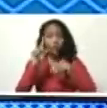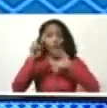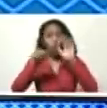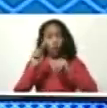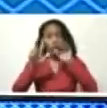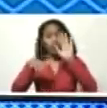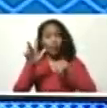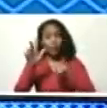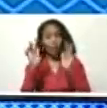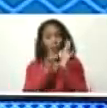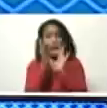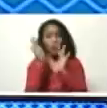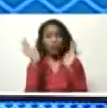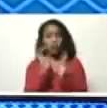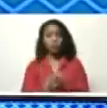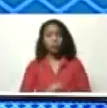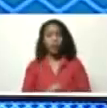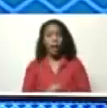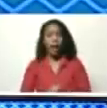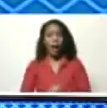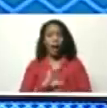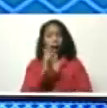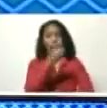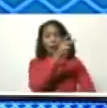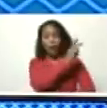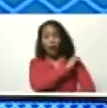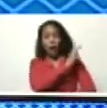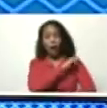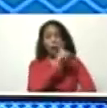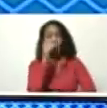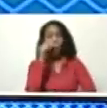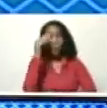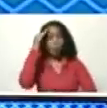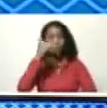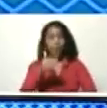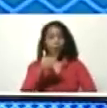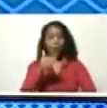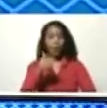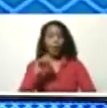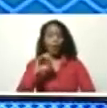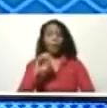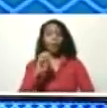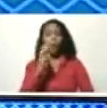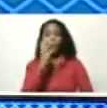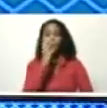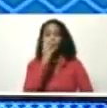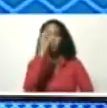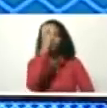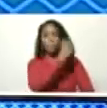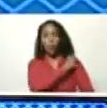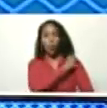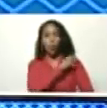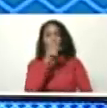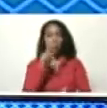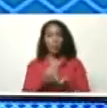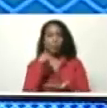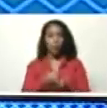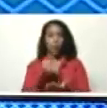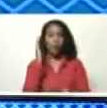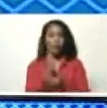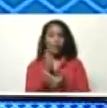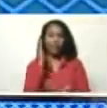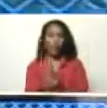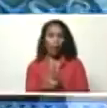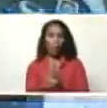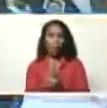abril, el general Jorge Luis García Carneiro, presente y